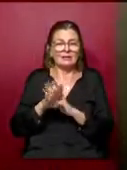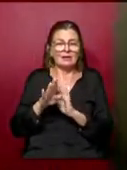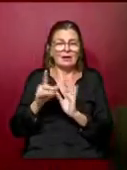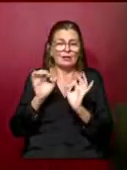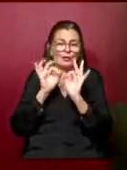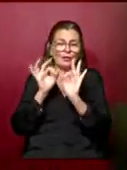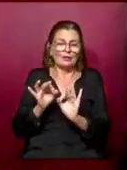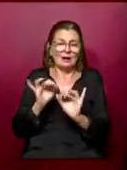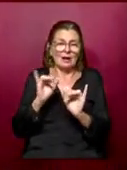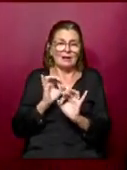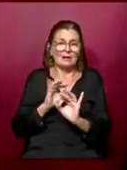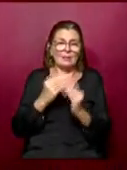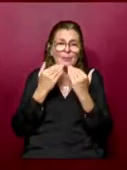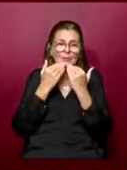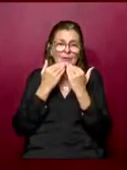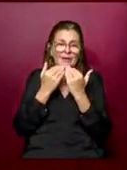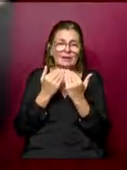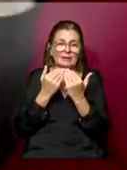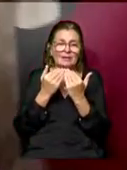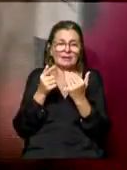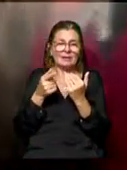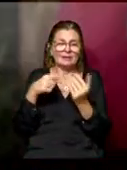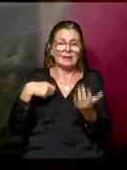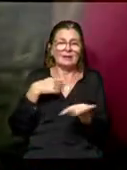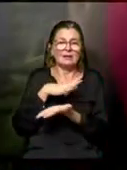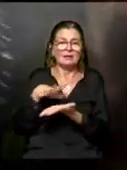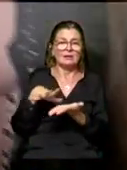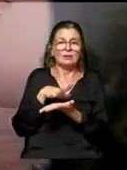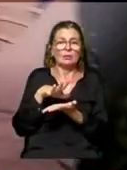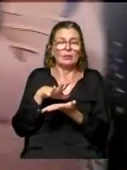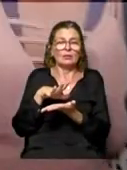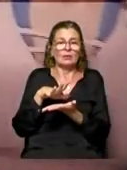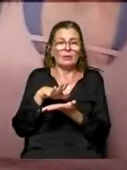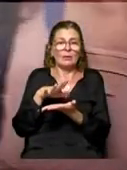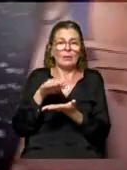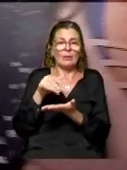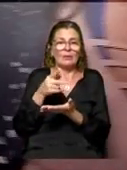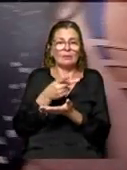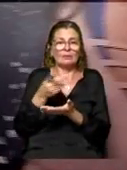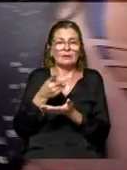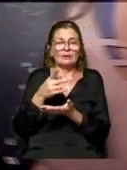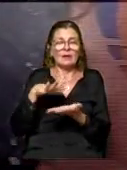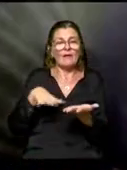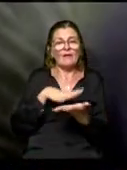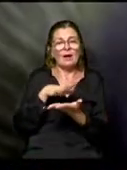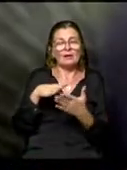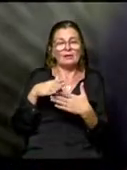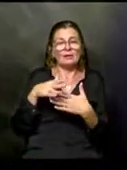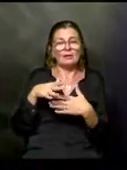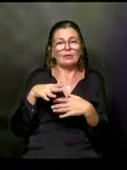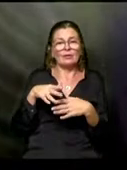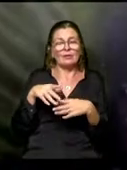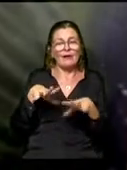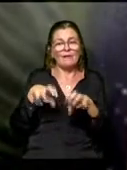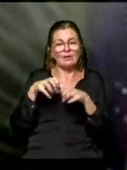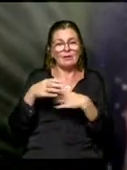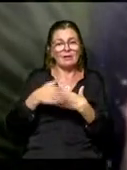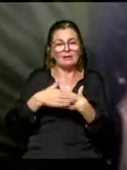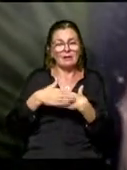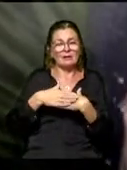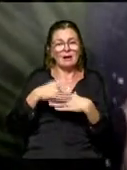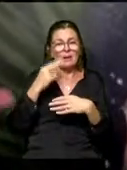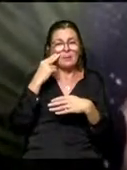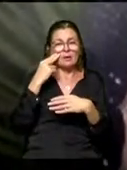llega. Bien, muchas gracias. ¿Eh? No, bueno, esta es la situación, Maite, Jorge, de aquí de los vecinos y las vecinas que viven en el